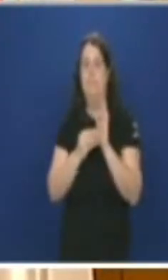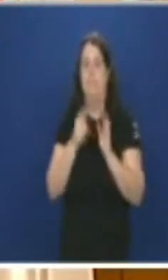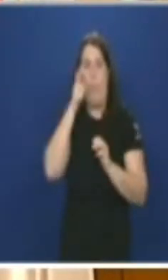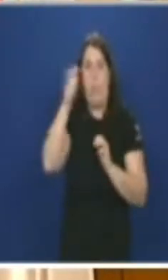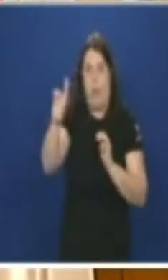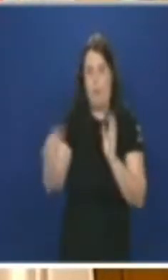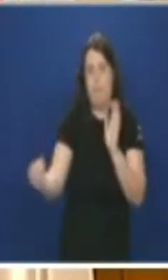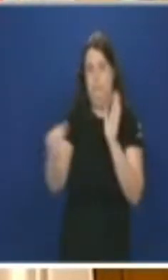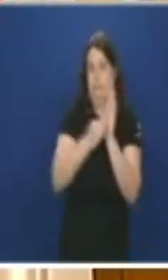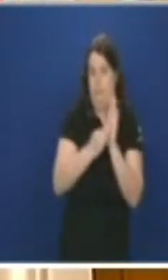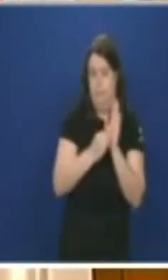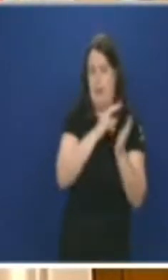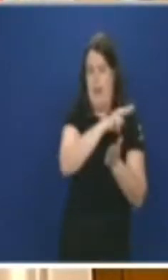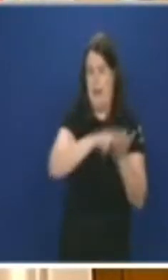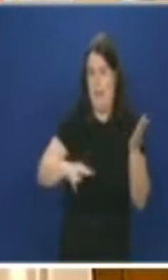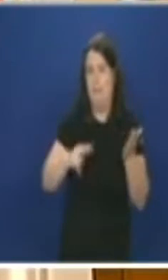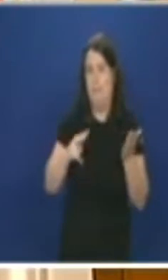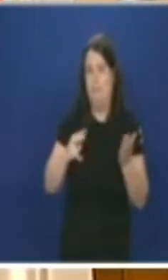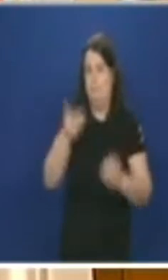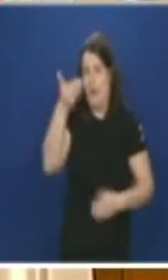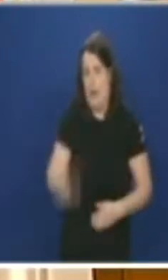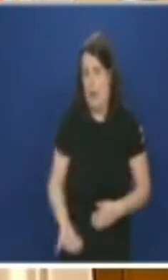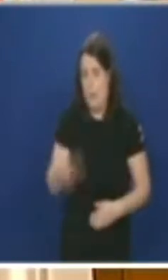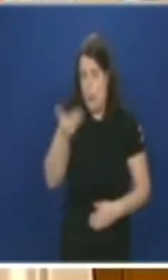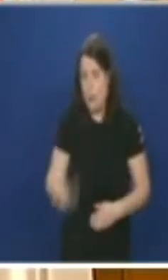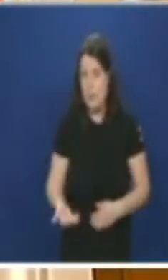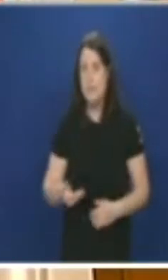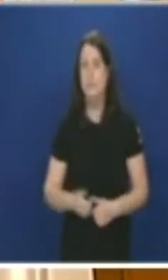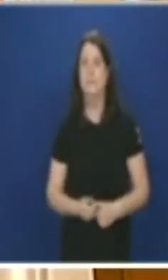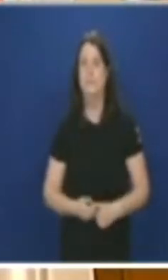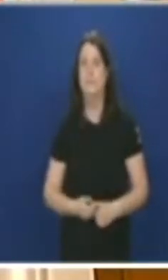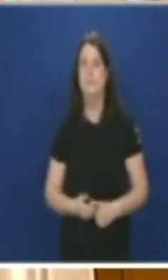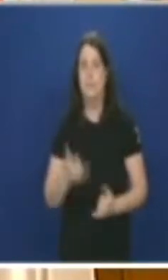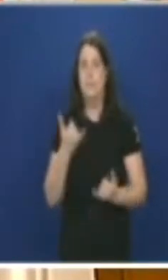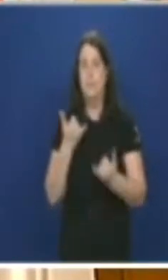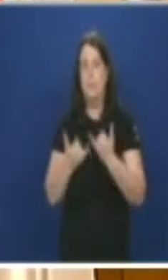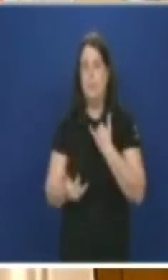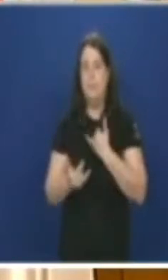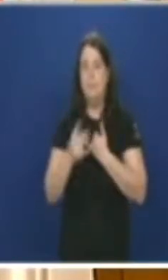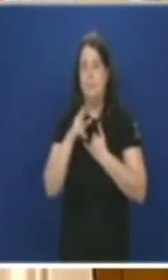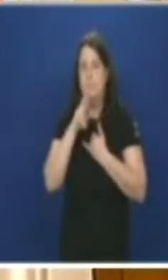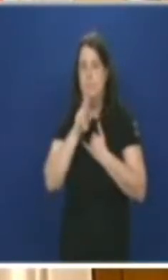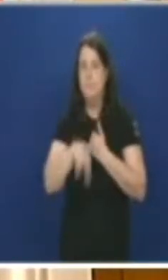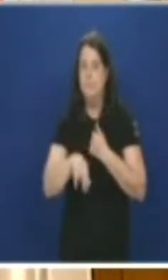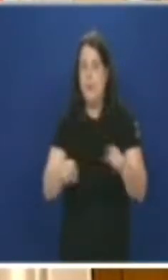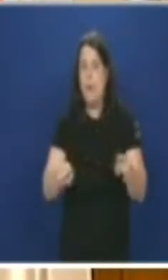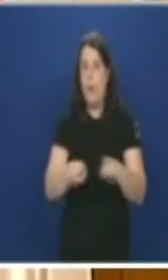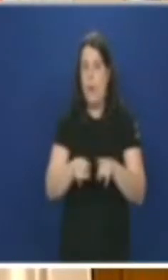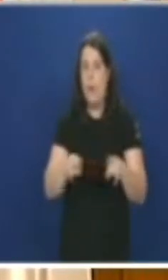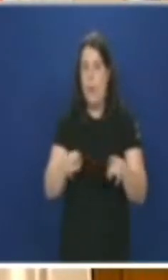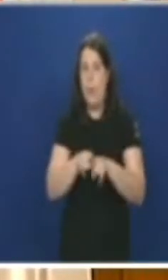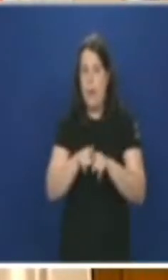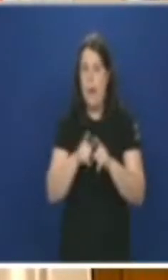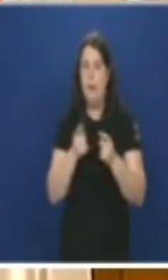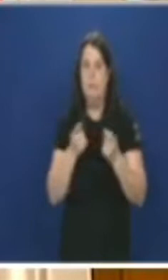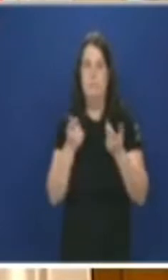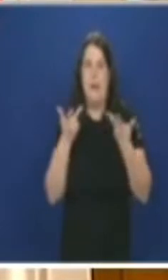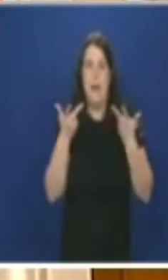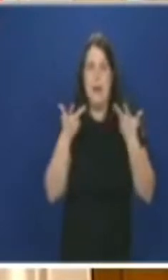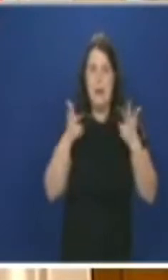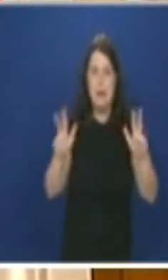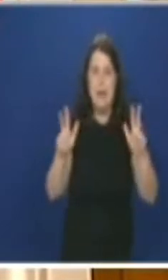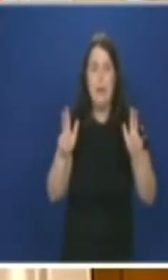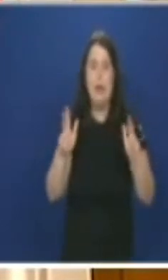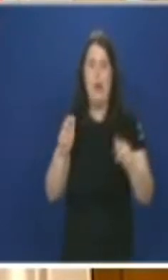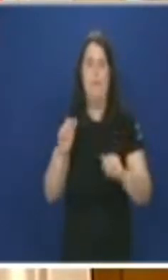povos, dándolle un sentido universal ao enxebre e ao que é especificamente